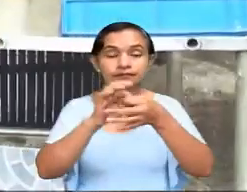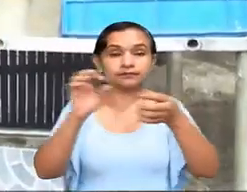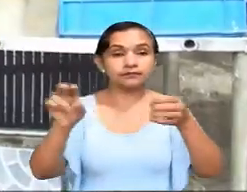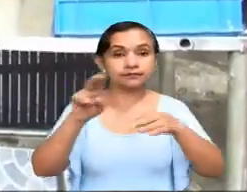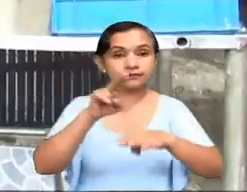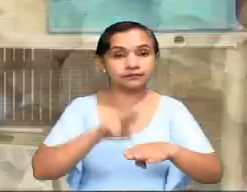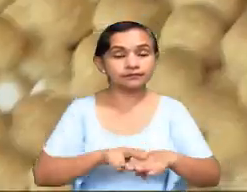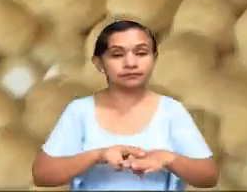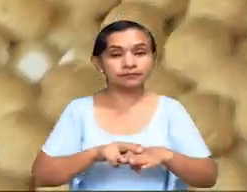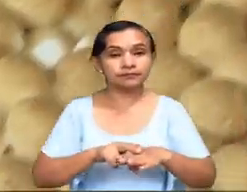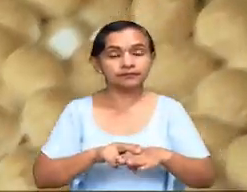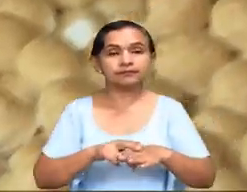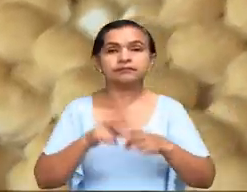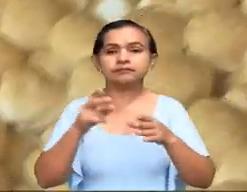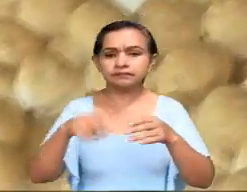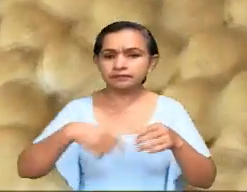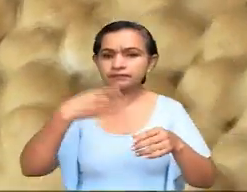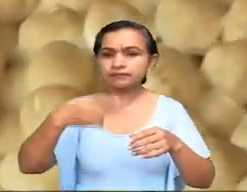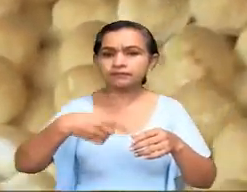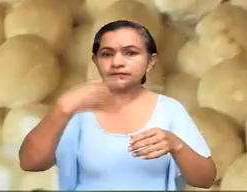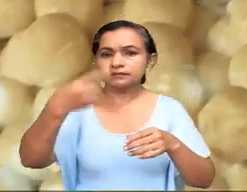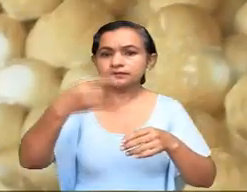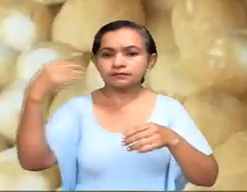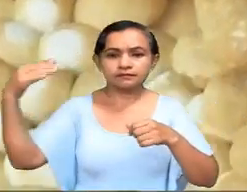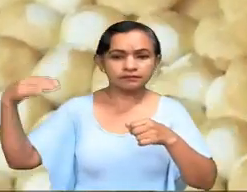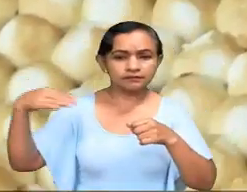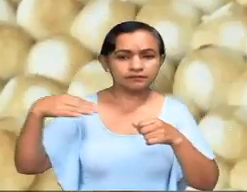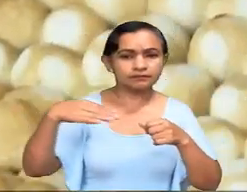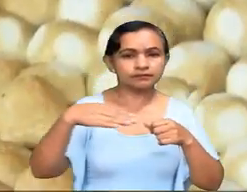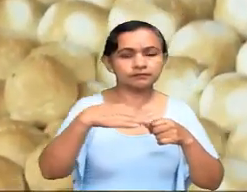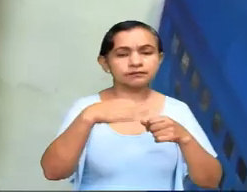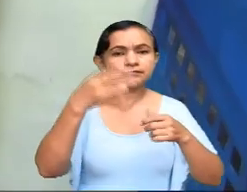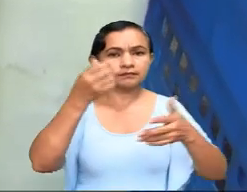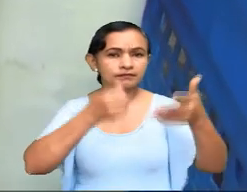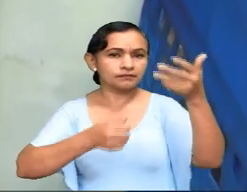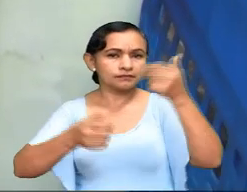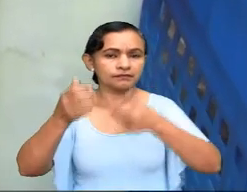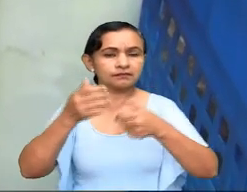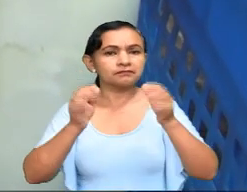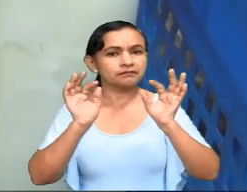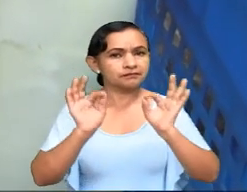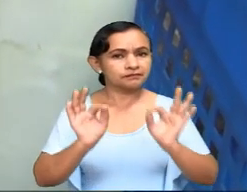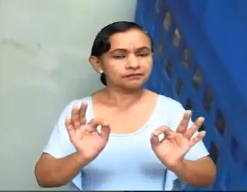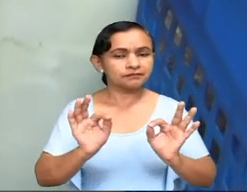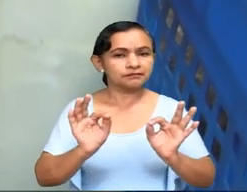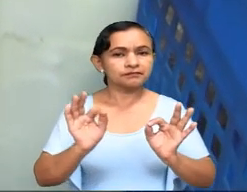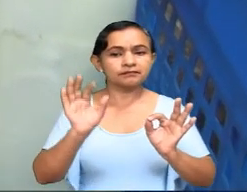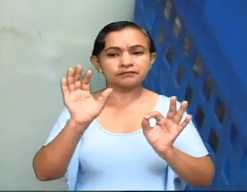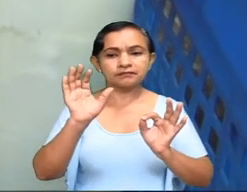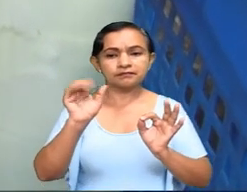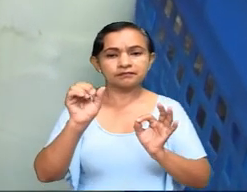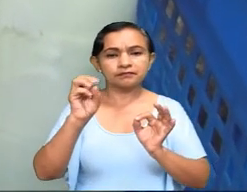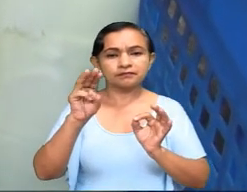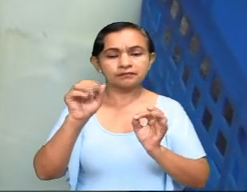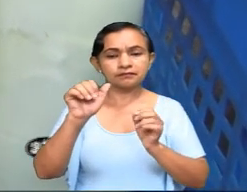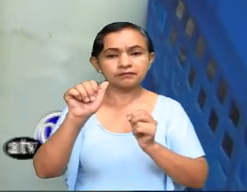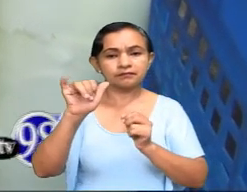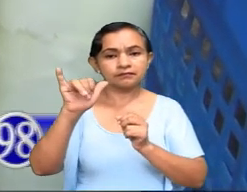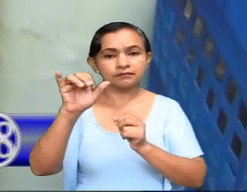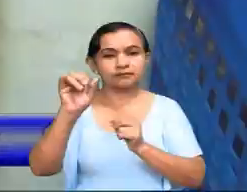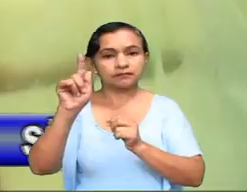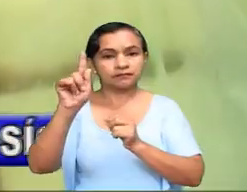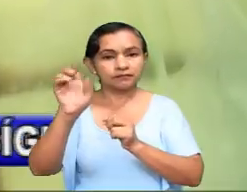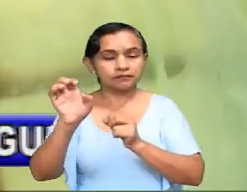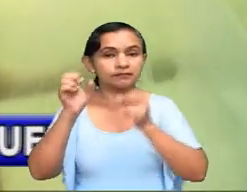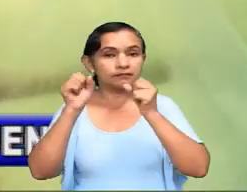Unidad Nacional, a diario ingresan a este mercado los lácteos frescos desde Camuapa y El Ayote, afirmó